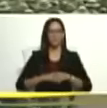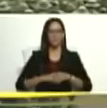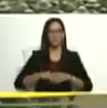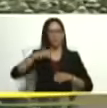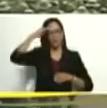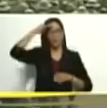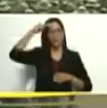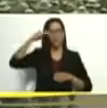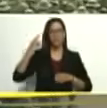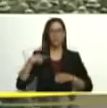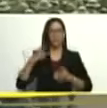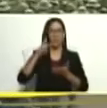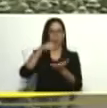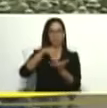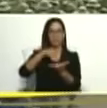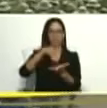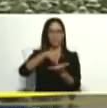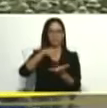tenemos aquí presente